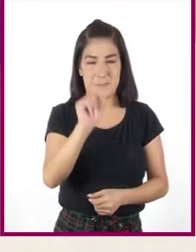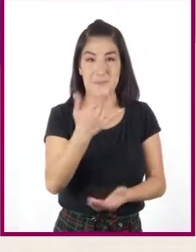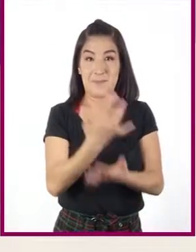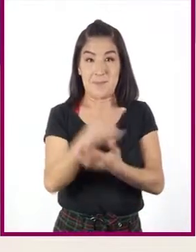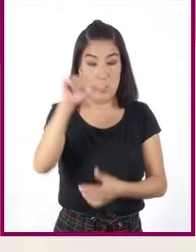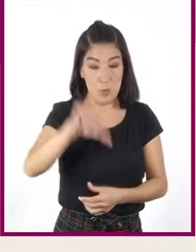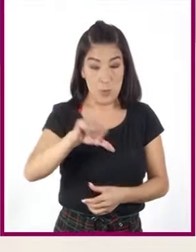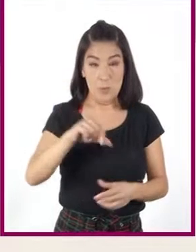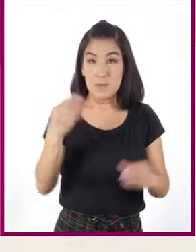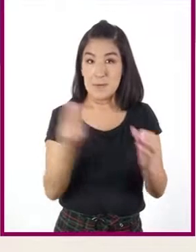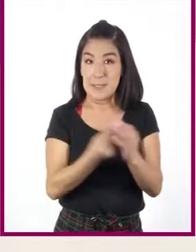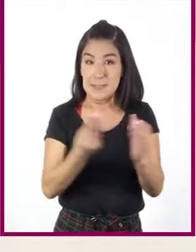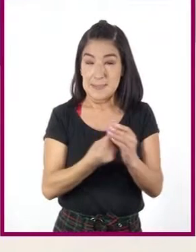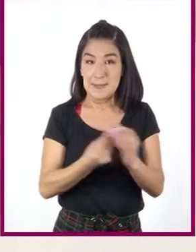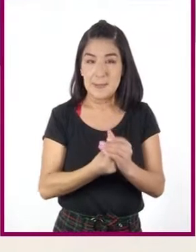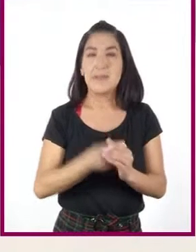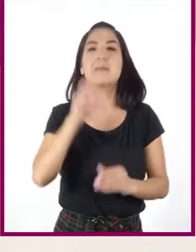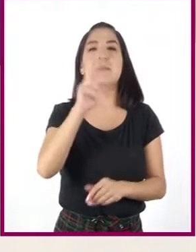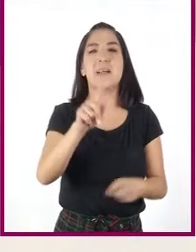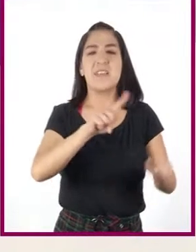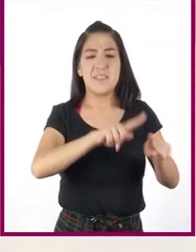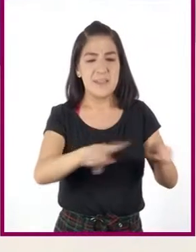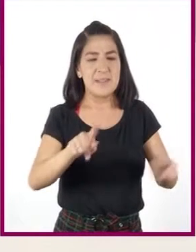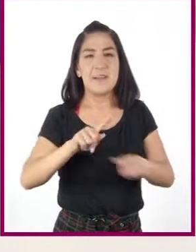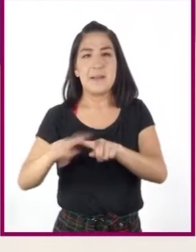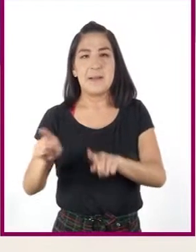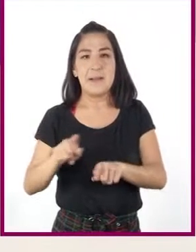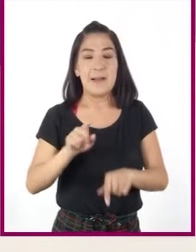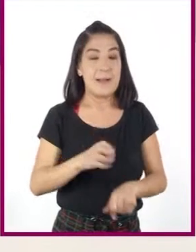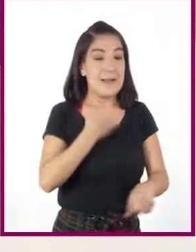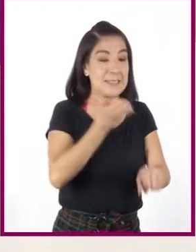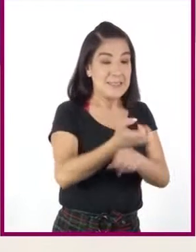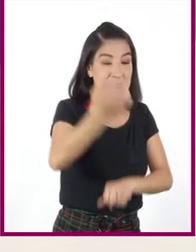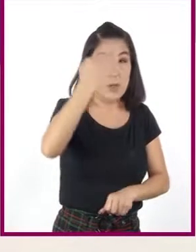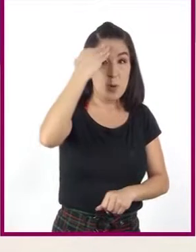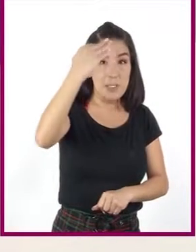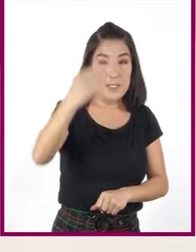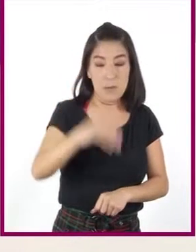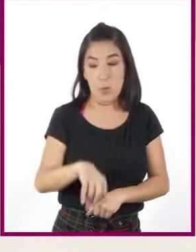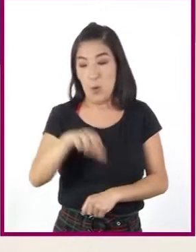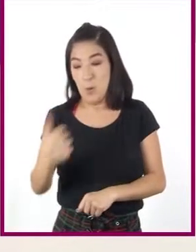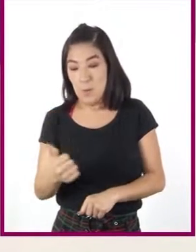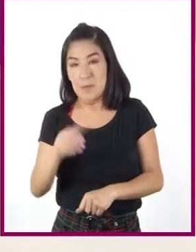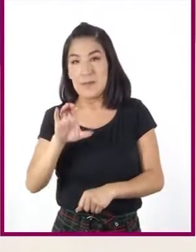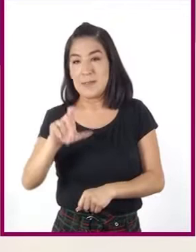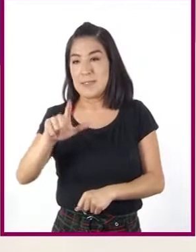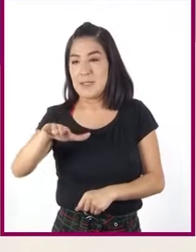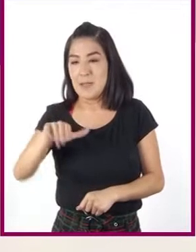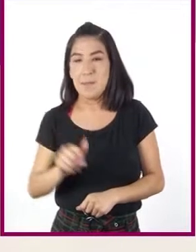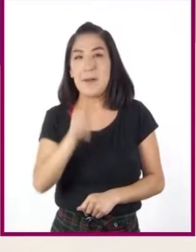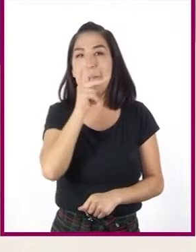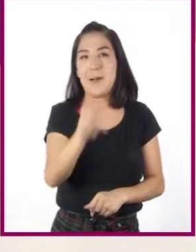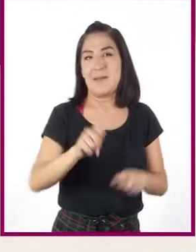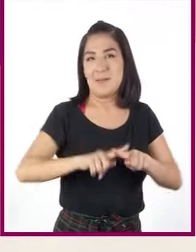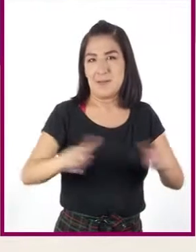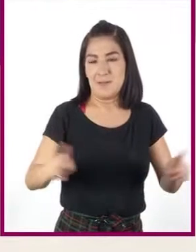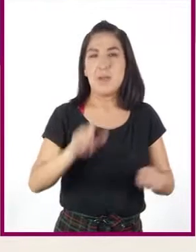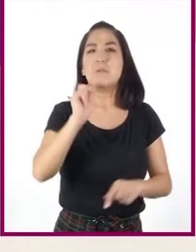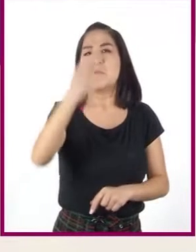de hoy analizaremos la diferencia entre clima y estado del tiempo, así como la utilidad de saberlo.